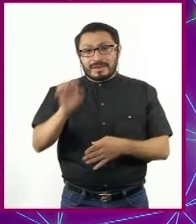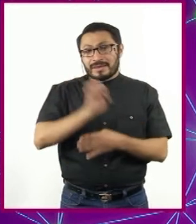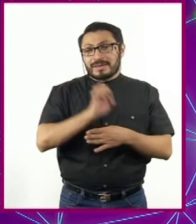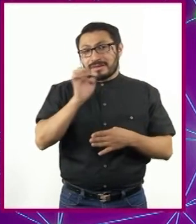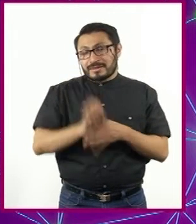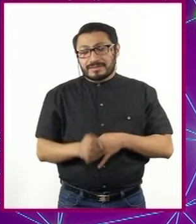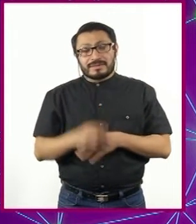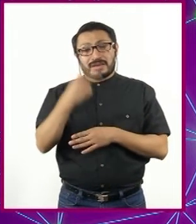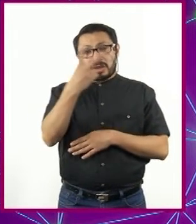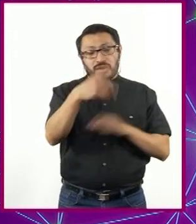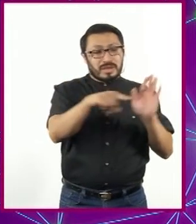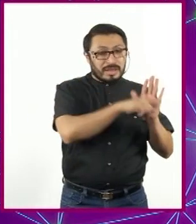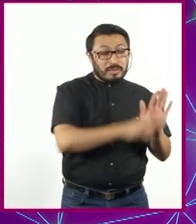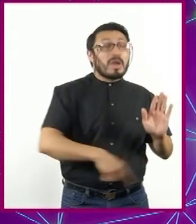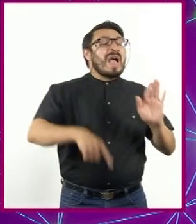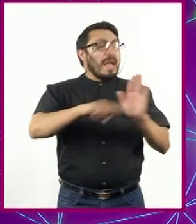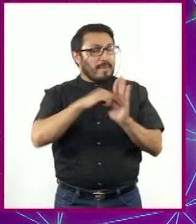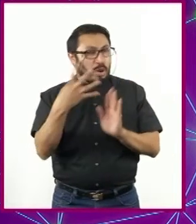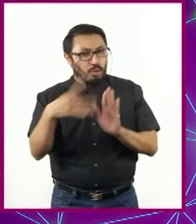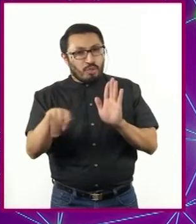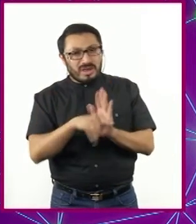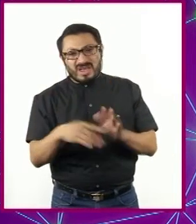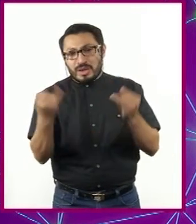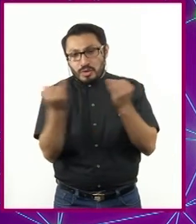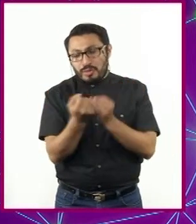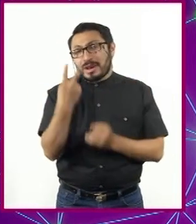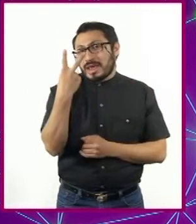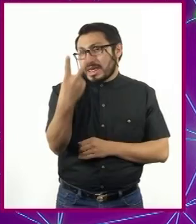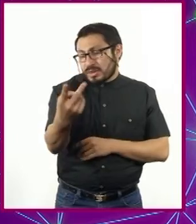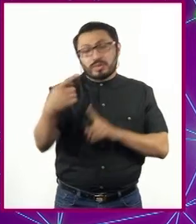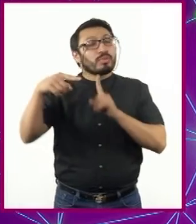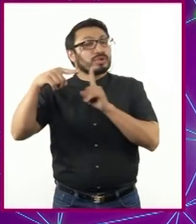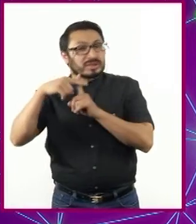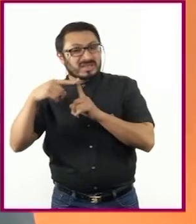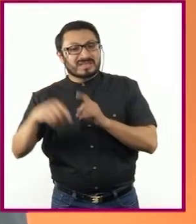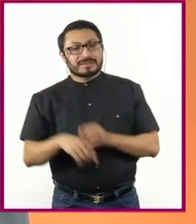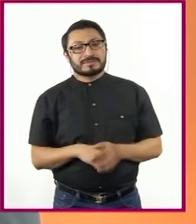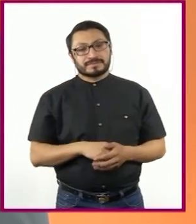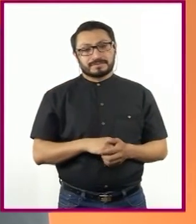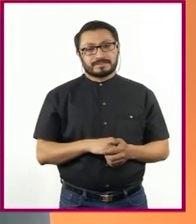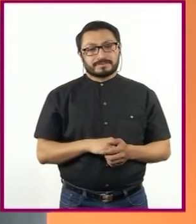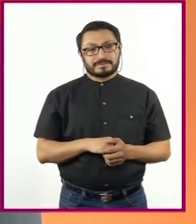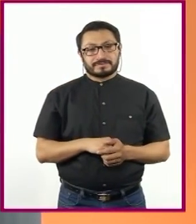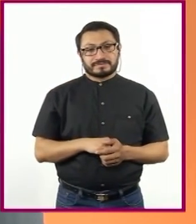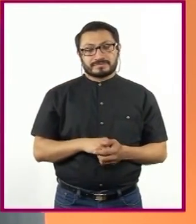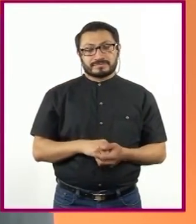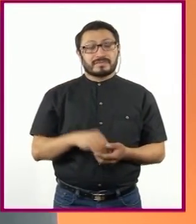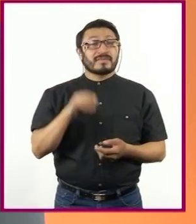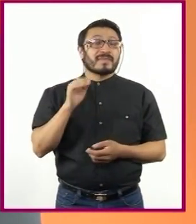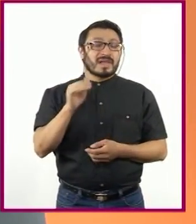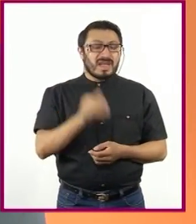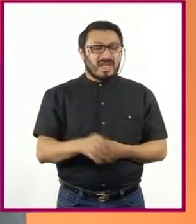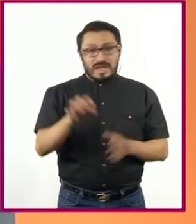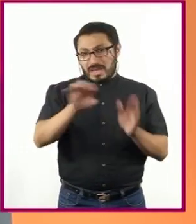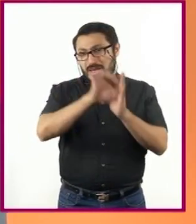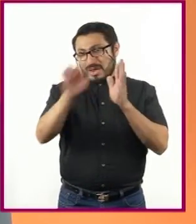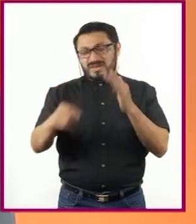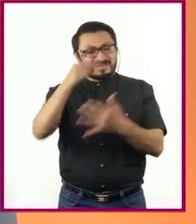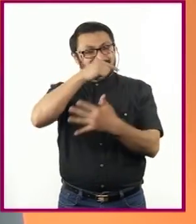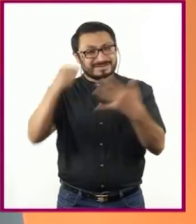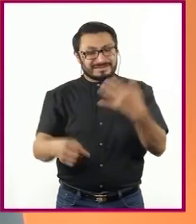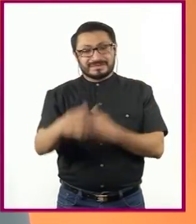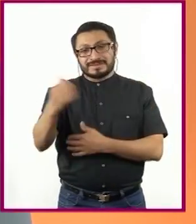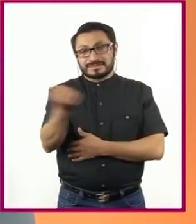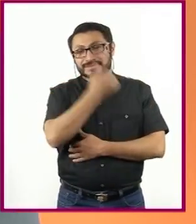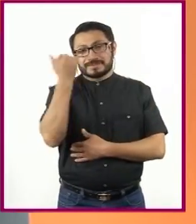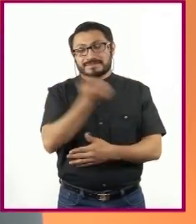negativo menos 4 negativo es igual a 2 positivo. Profesor, con estos ejemplos, las